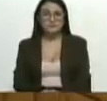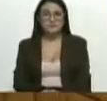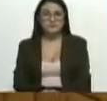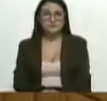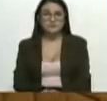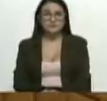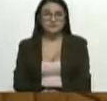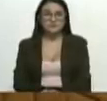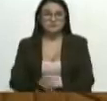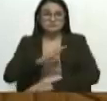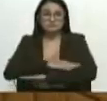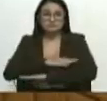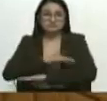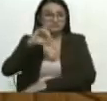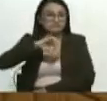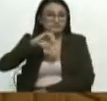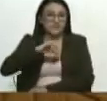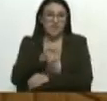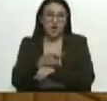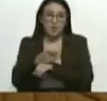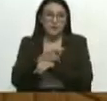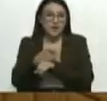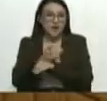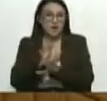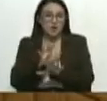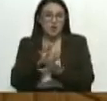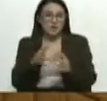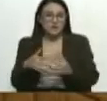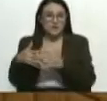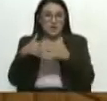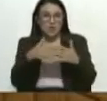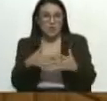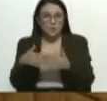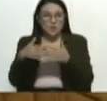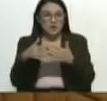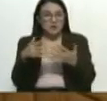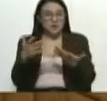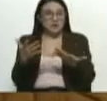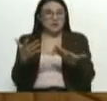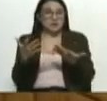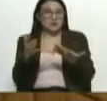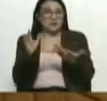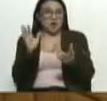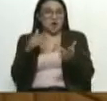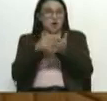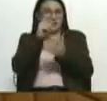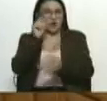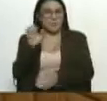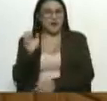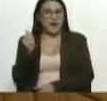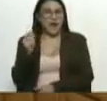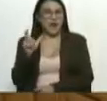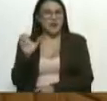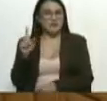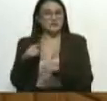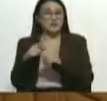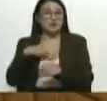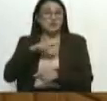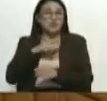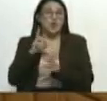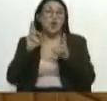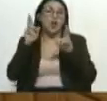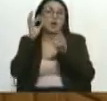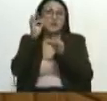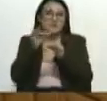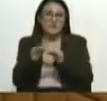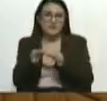de la conducta del gobierno norteamericano contra Alex Saab está a la vista de todos, y nosotros tenemos la esperanza de